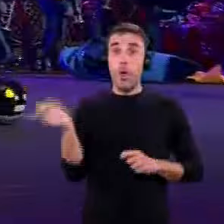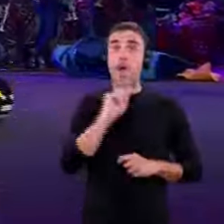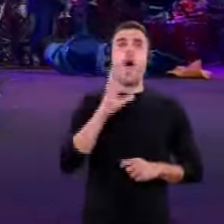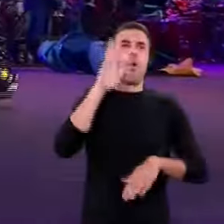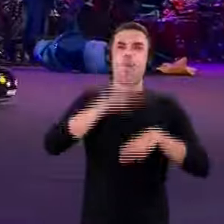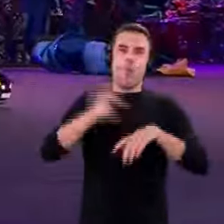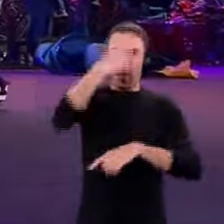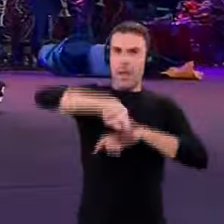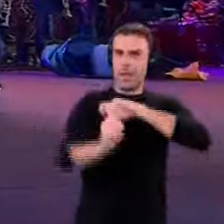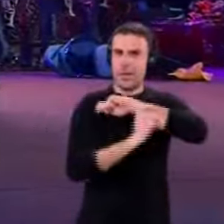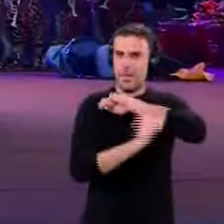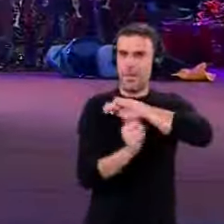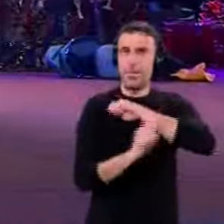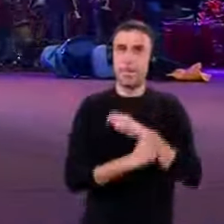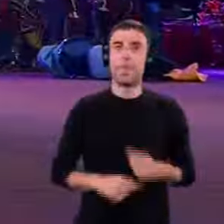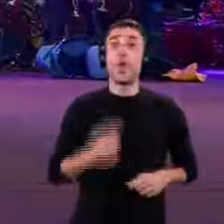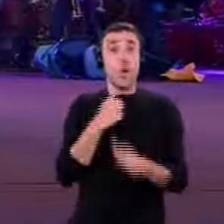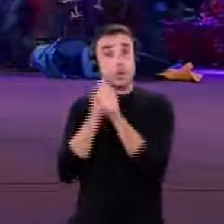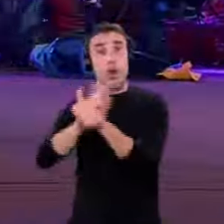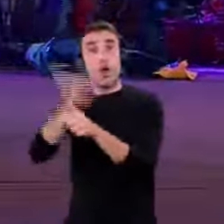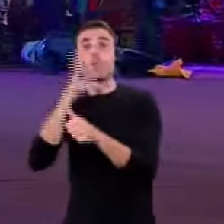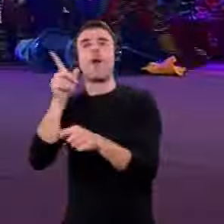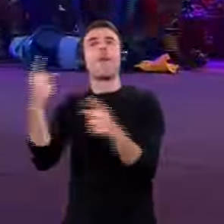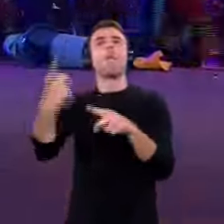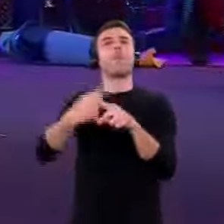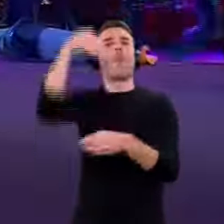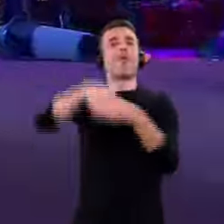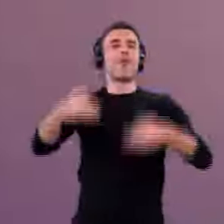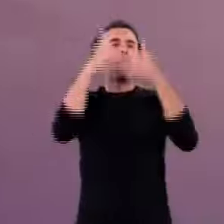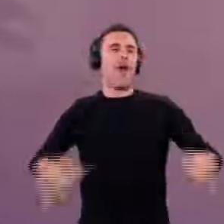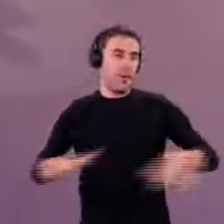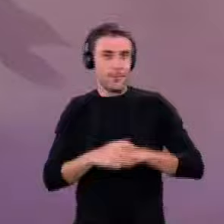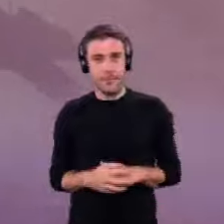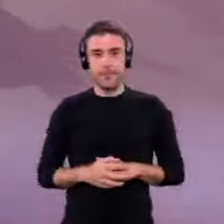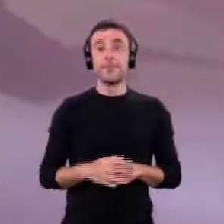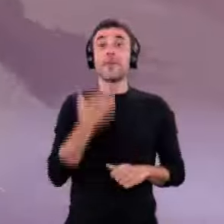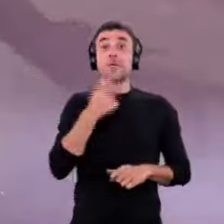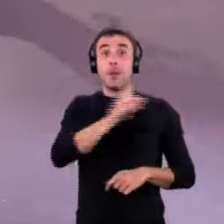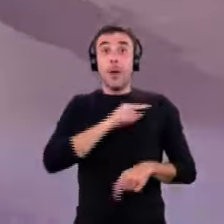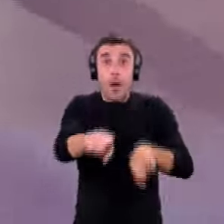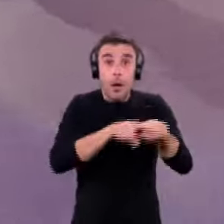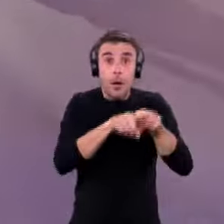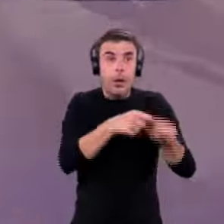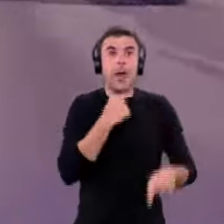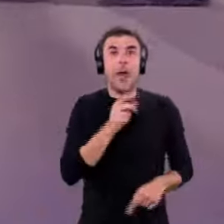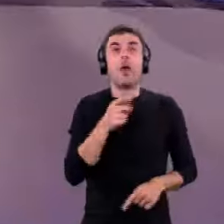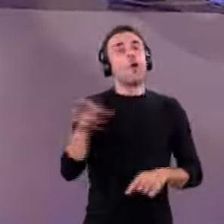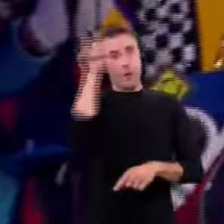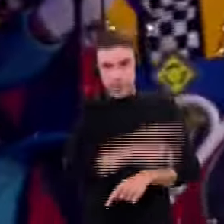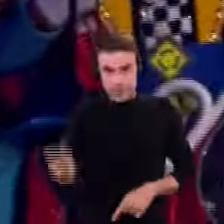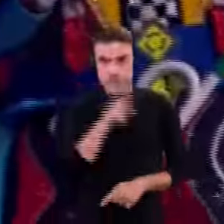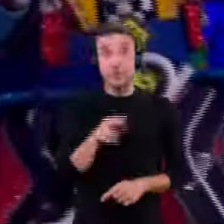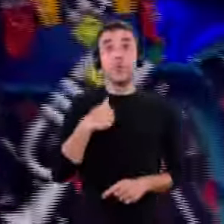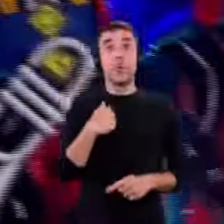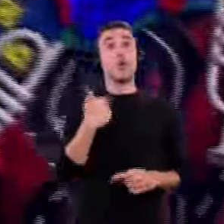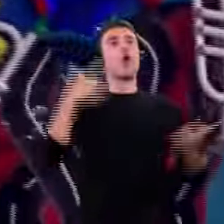está amañado, si gana otro porque tiene un primo en el jurado. Si Humberto nos critica que no hay gracia a los letristas, yo le